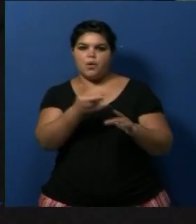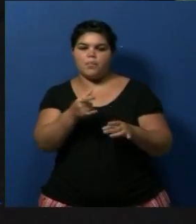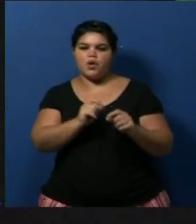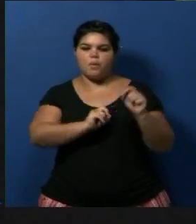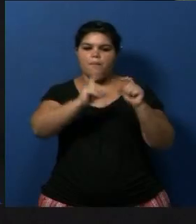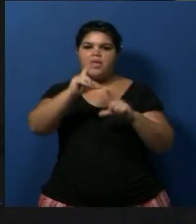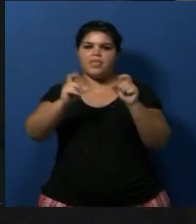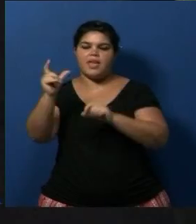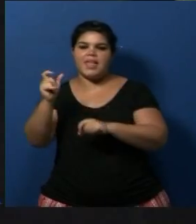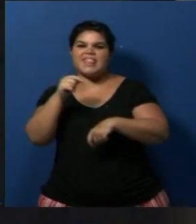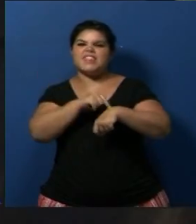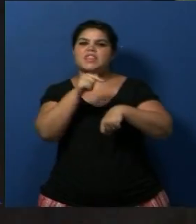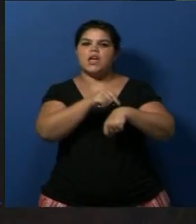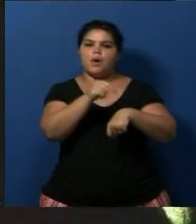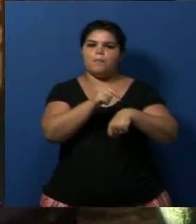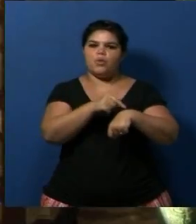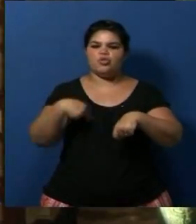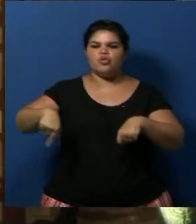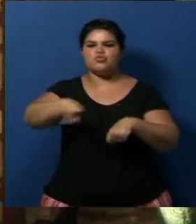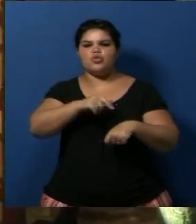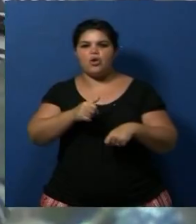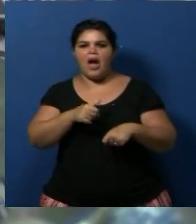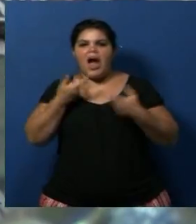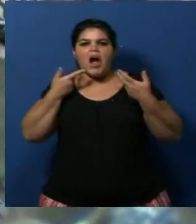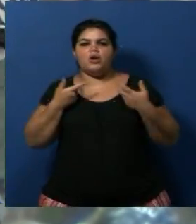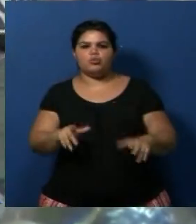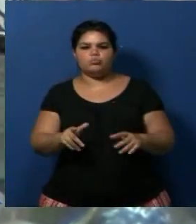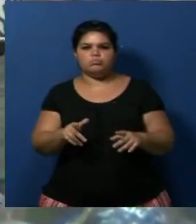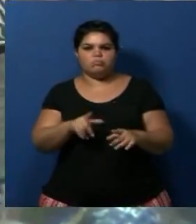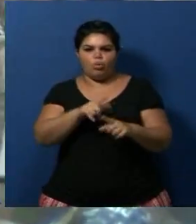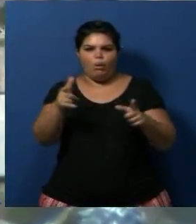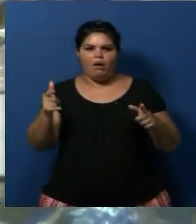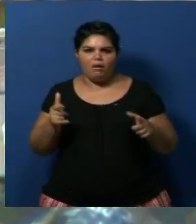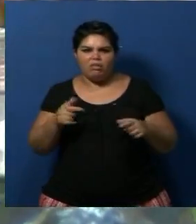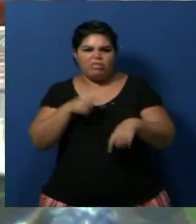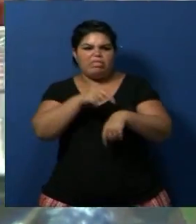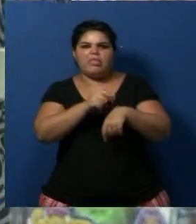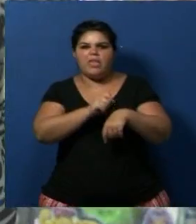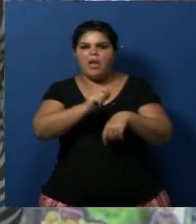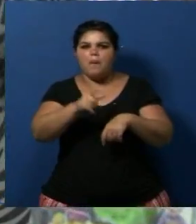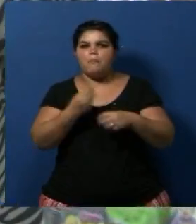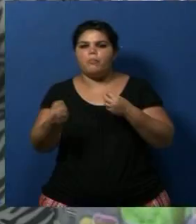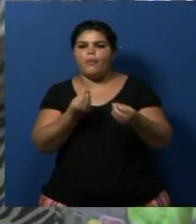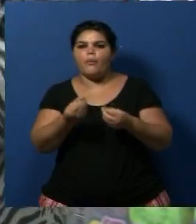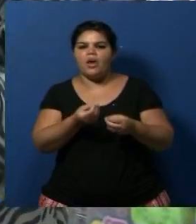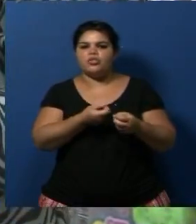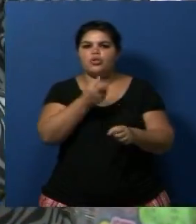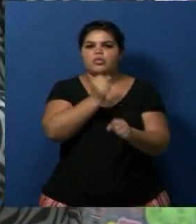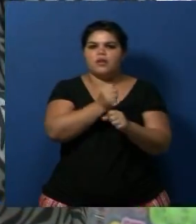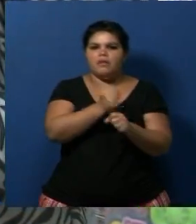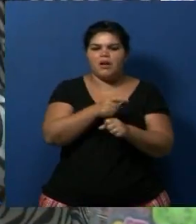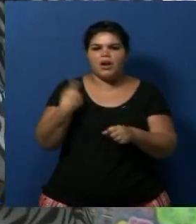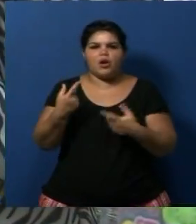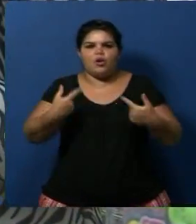tan acostumbrados y acostumbradas a observar, y es que es muy importante porque incide en nuestra cotidianidad, en nuestras expectativas, en